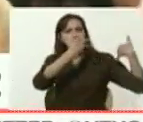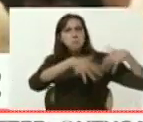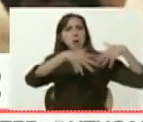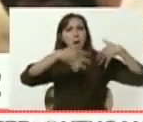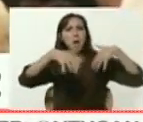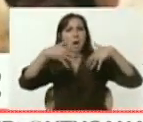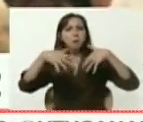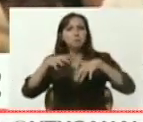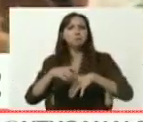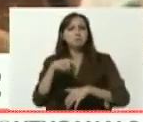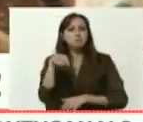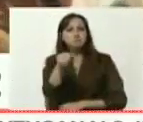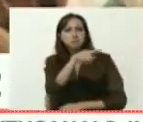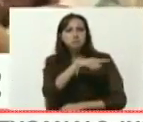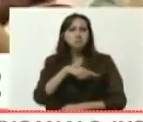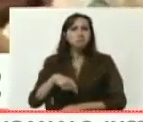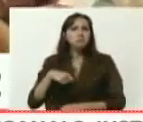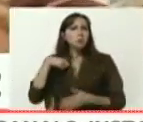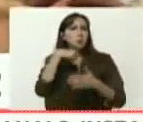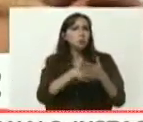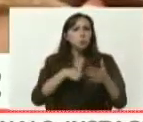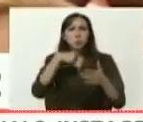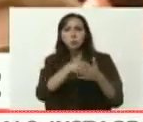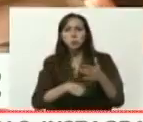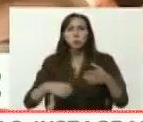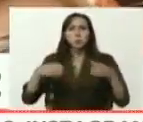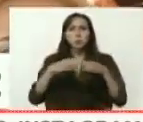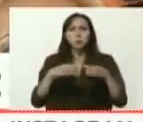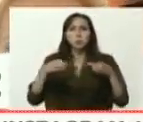esos combatientes de ese batallón